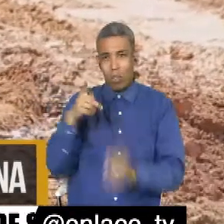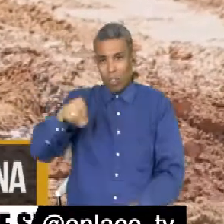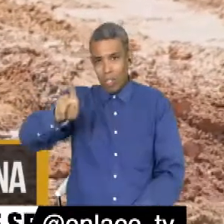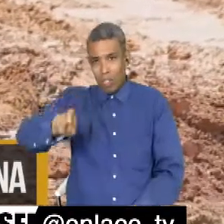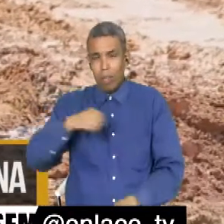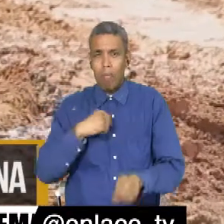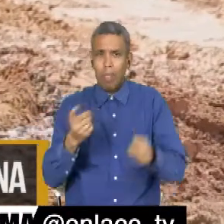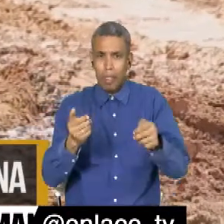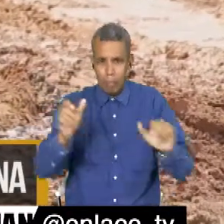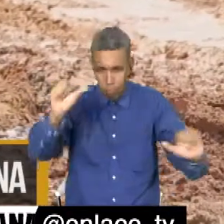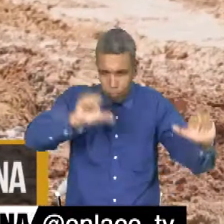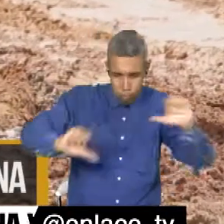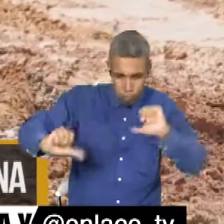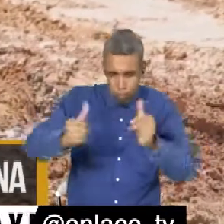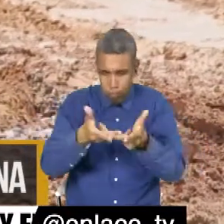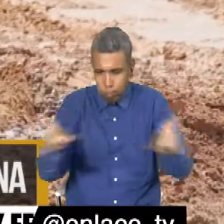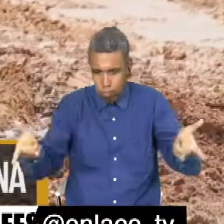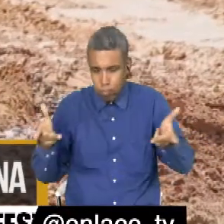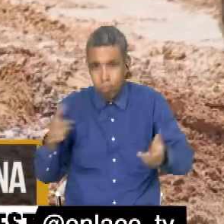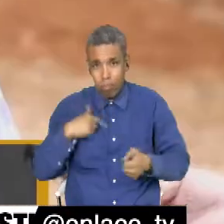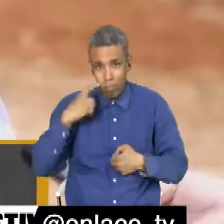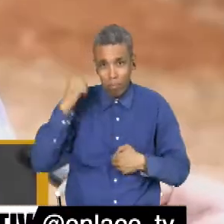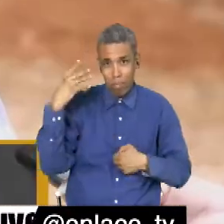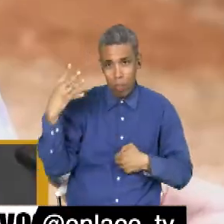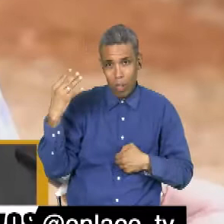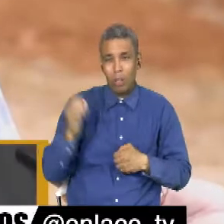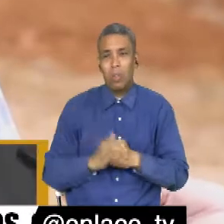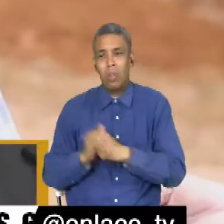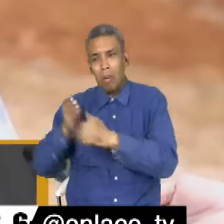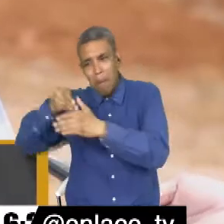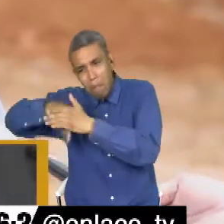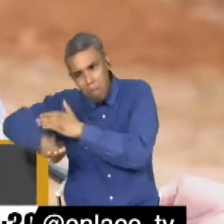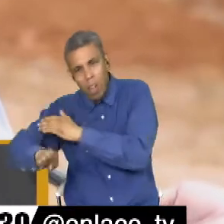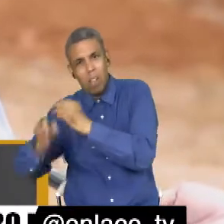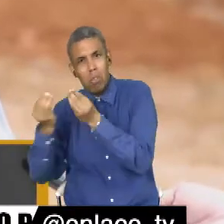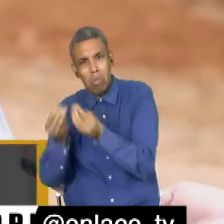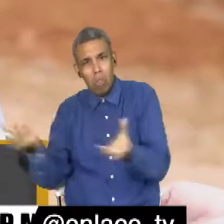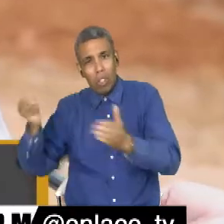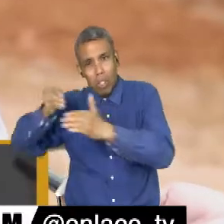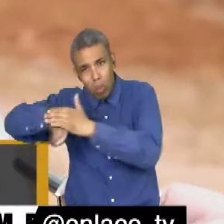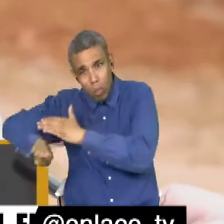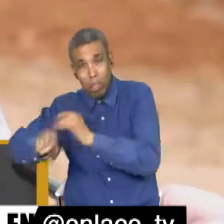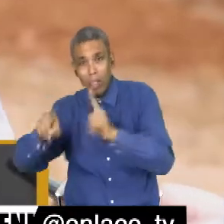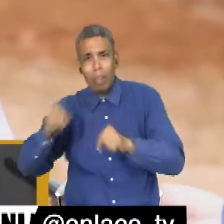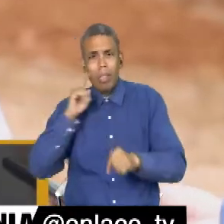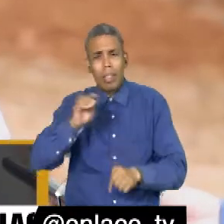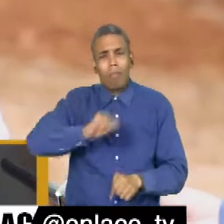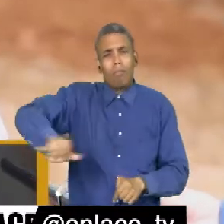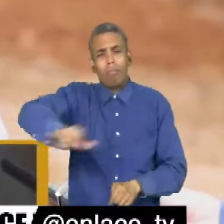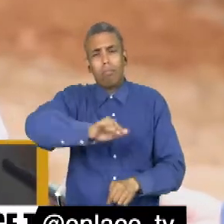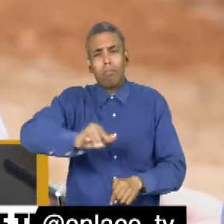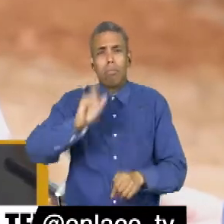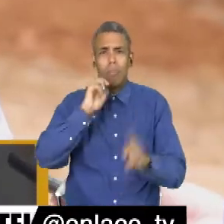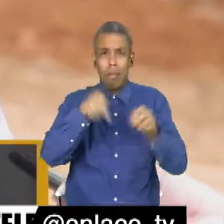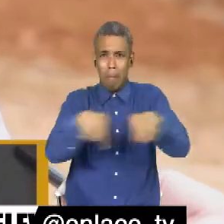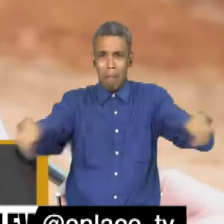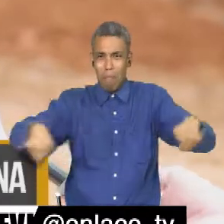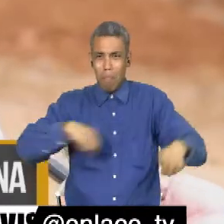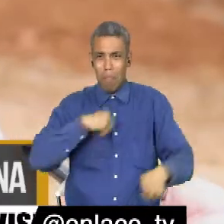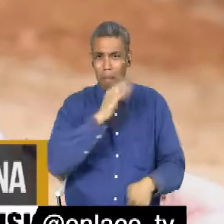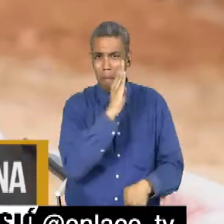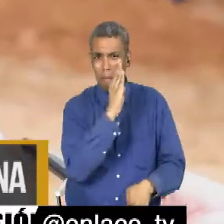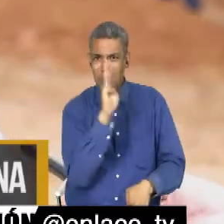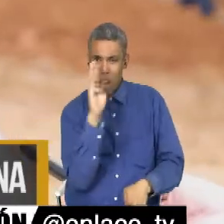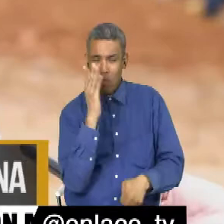laboratorios y 4 bodegas adicionales, pues, a la zona de baños. Vamos a tener una zona de parqueaderos y una zona